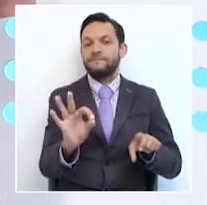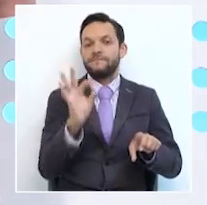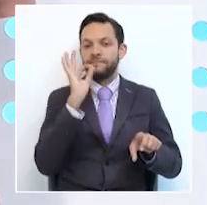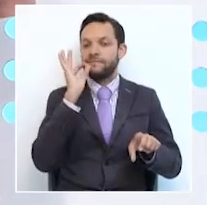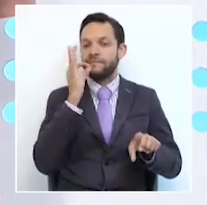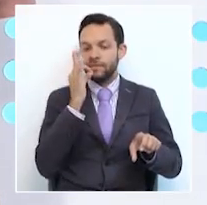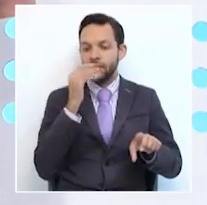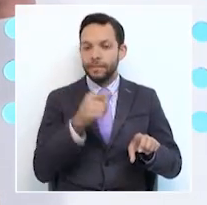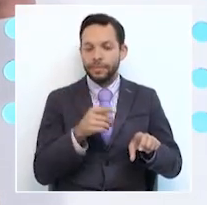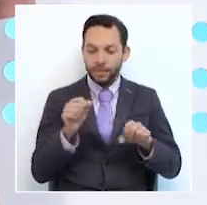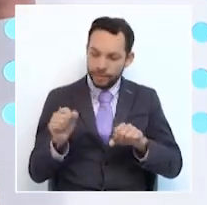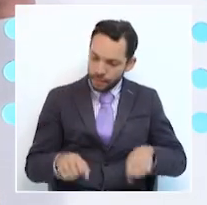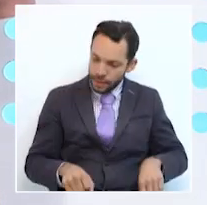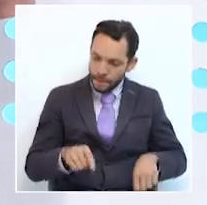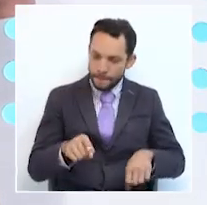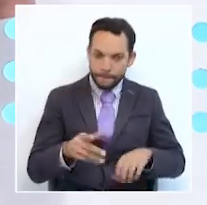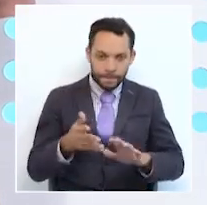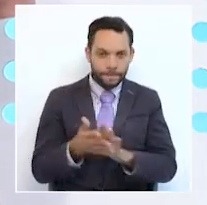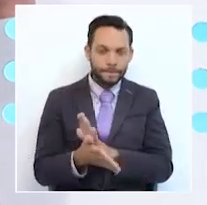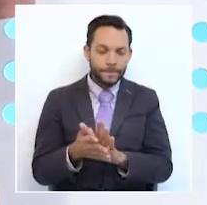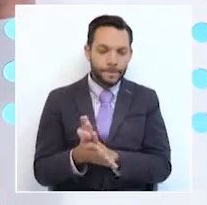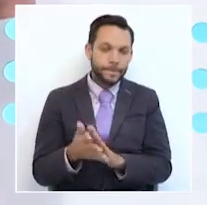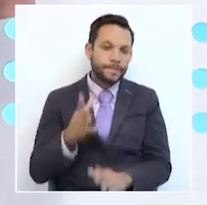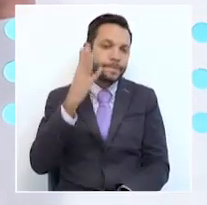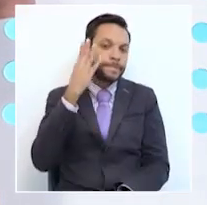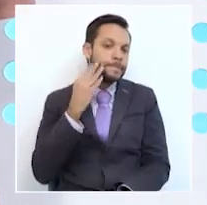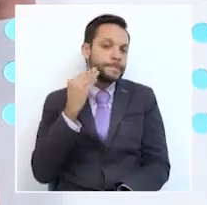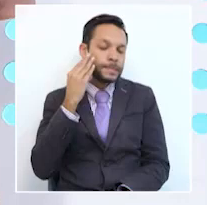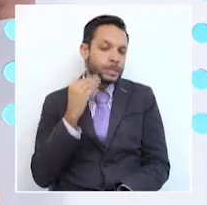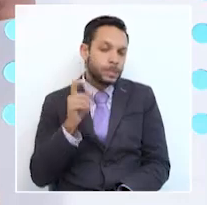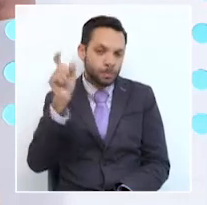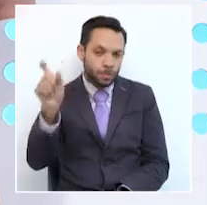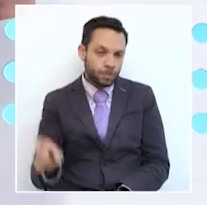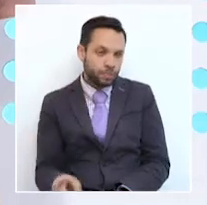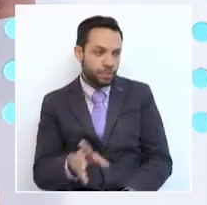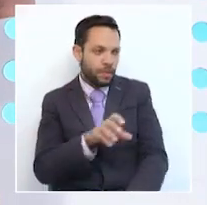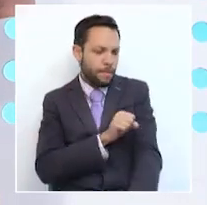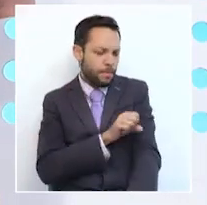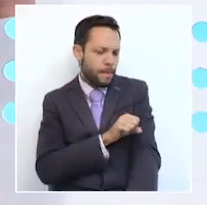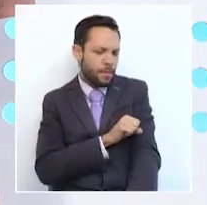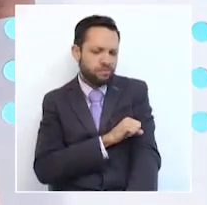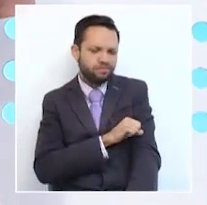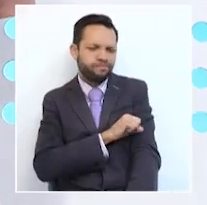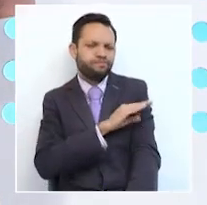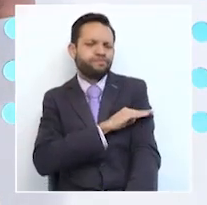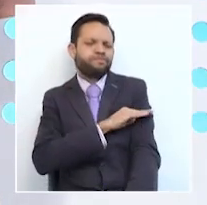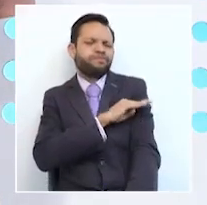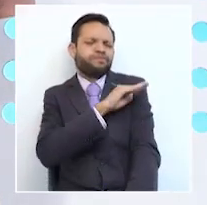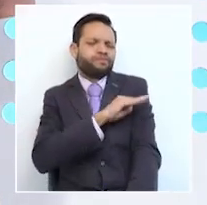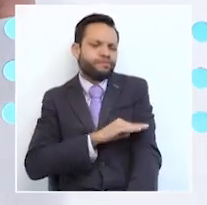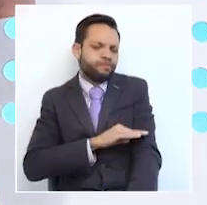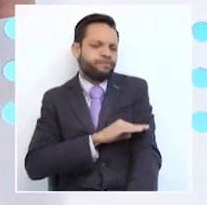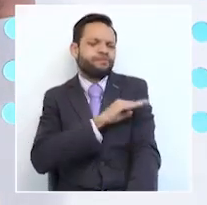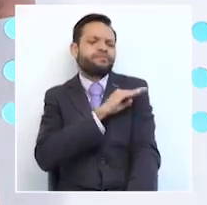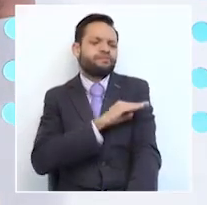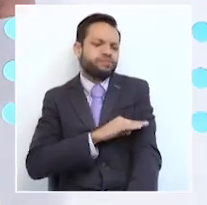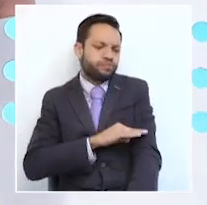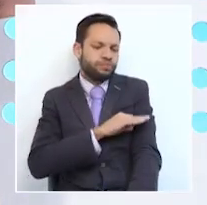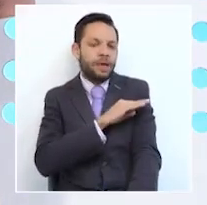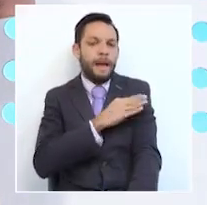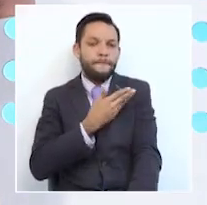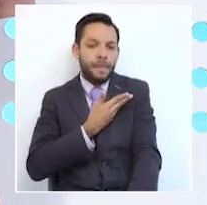todas las personas yo les voy a contar una anécdota de una paciente con hipertensa la hipertensión súper difícil una señora mamá de unos colegas